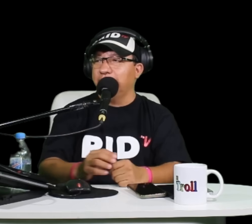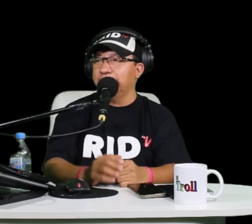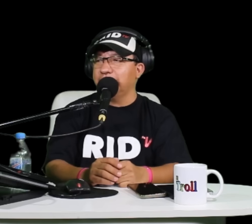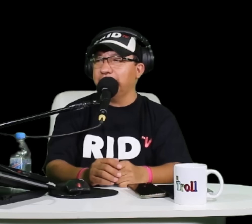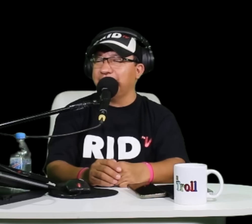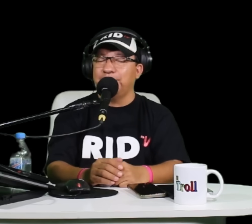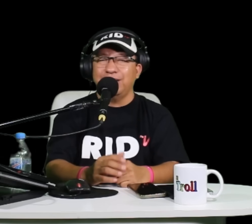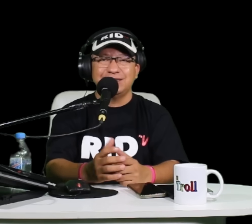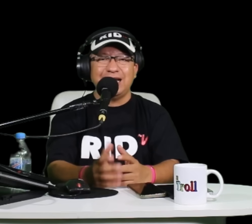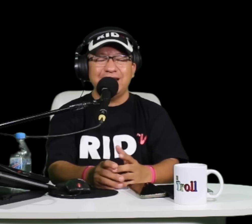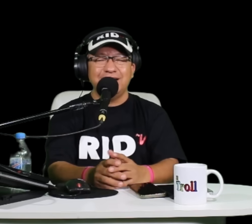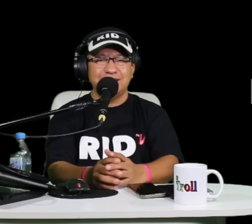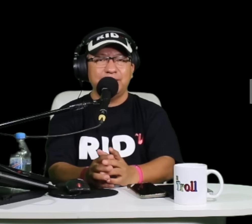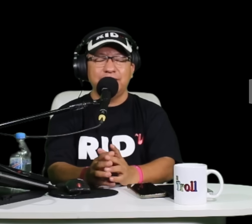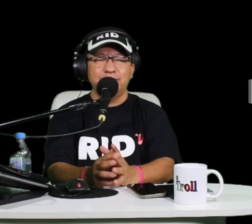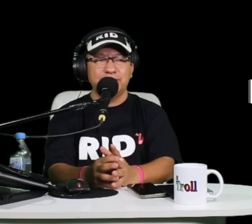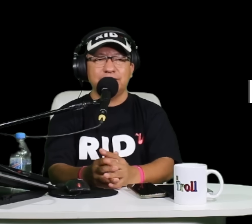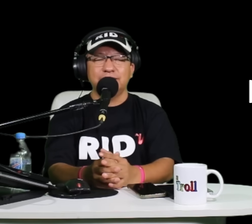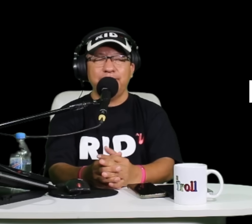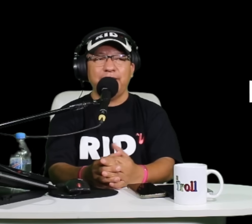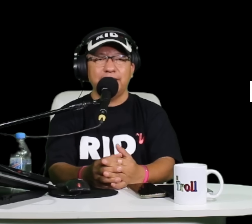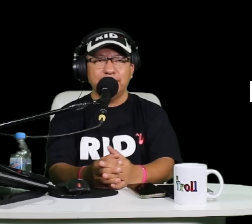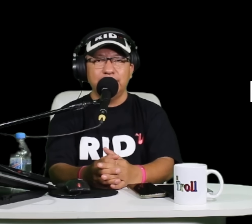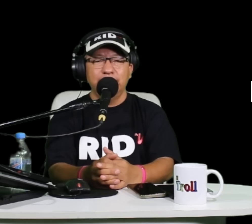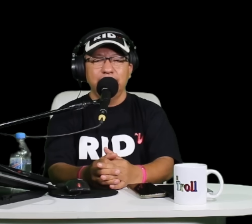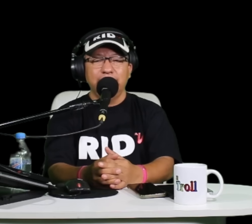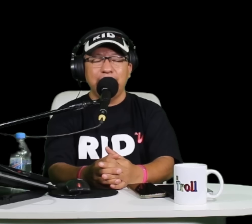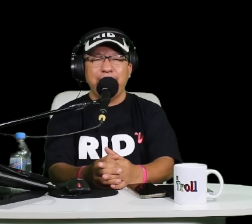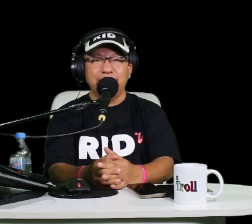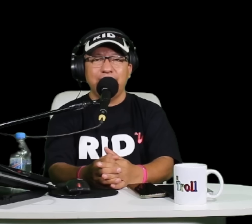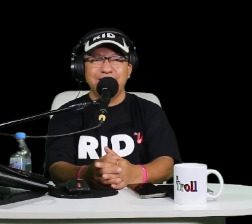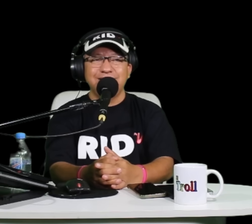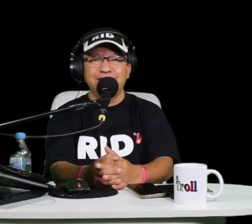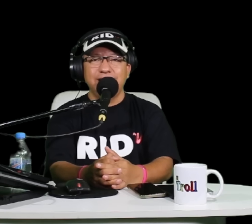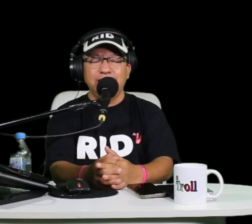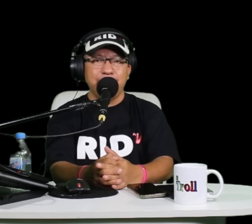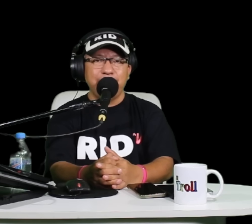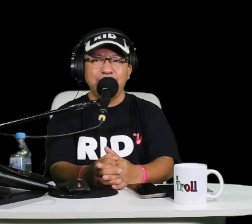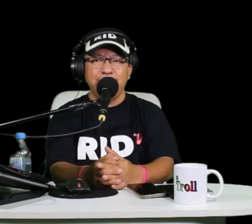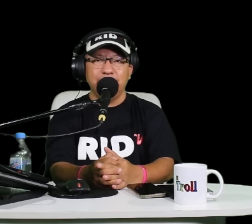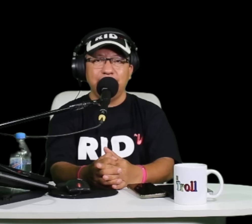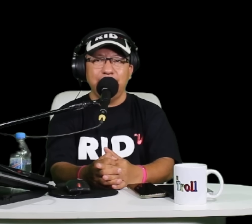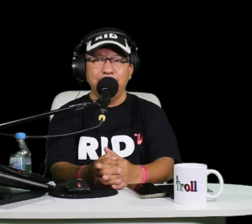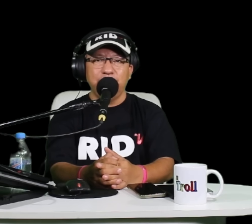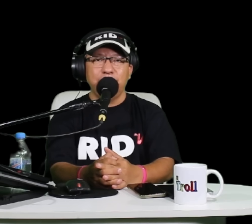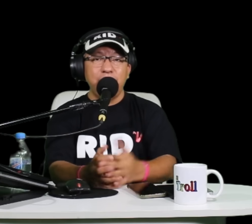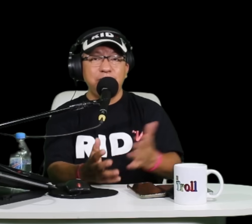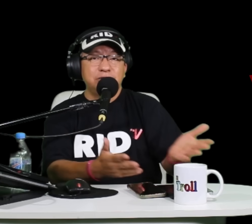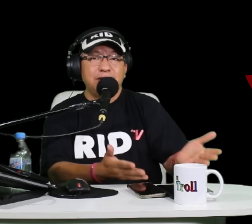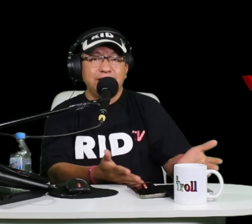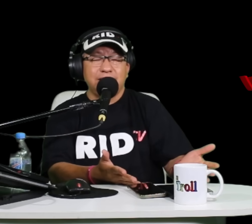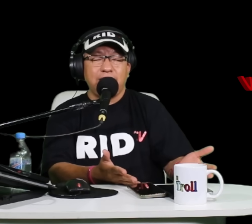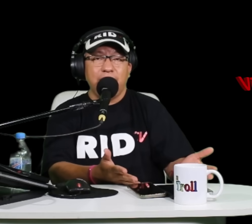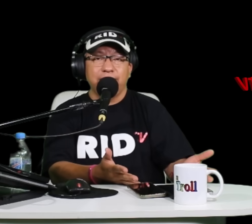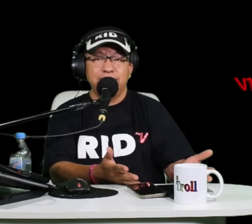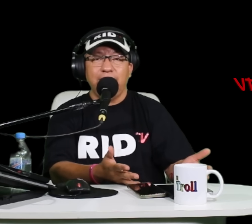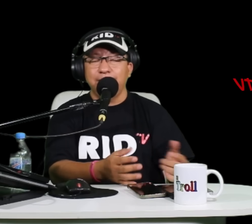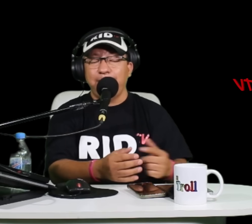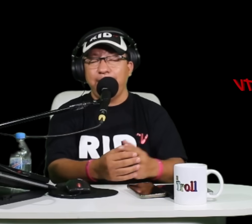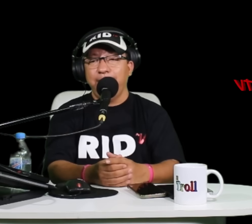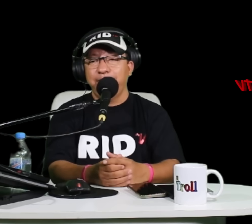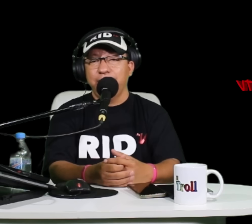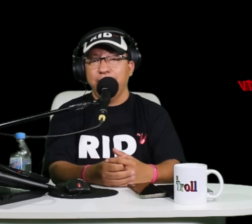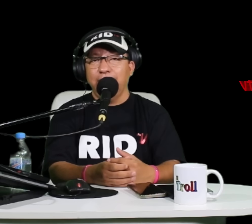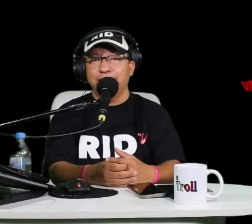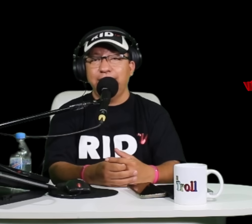rosas partían mascadas repartían muchas cosas qué padre qué padre ahora sí sentí la campaña en vivo no es lo mismo estar aquí encerrado en la